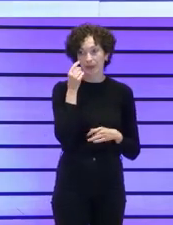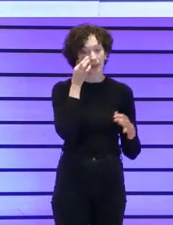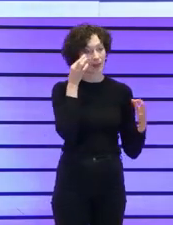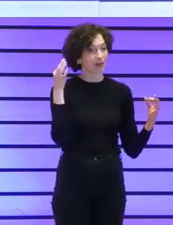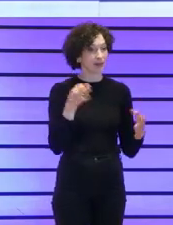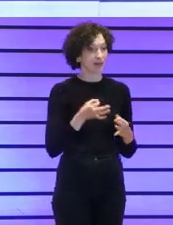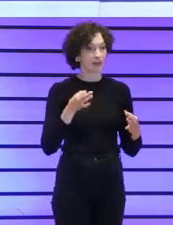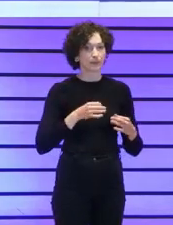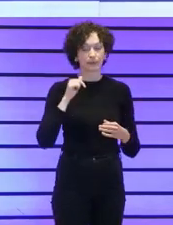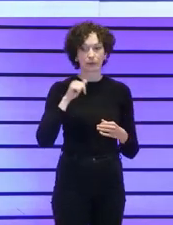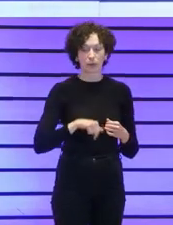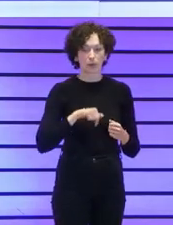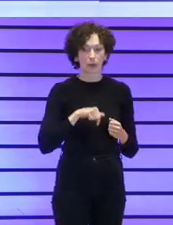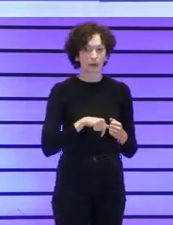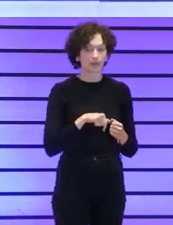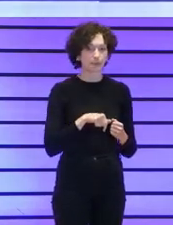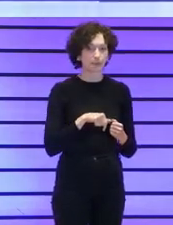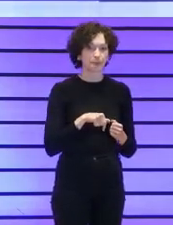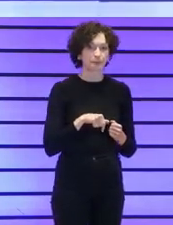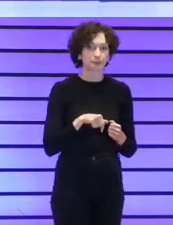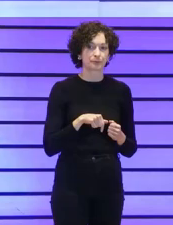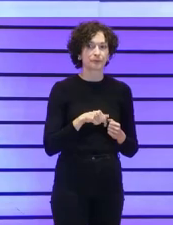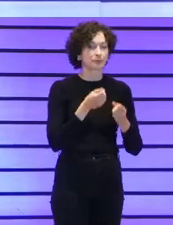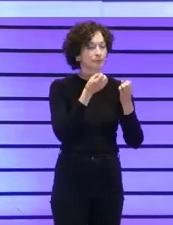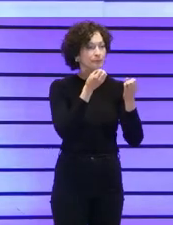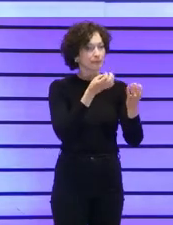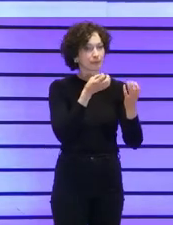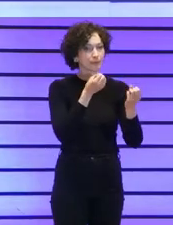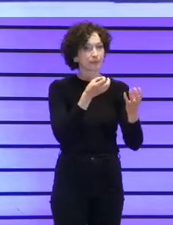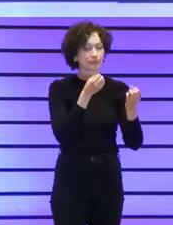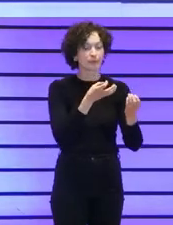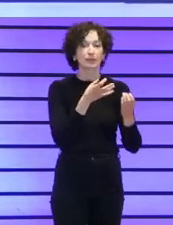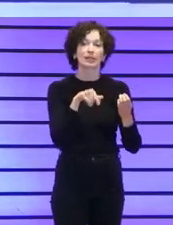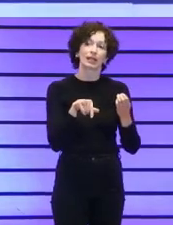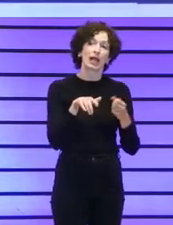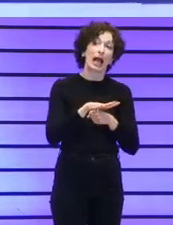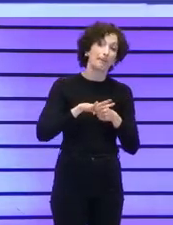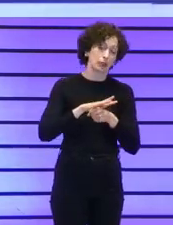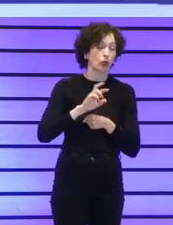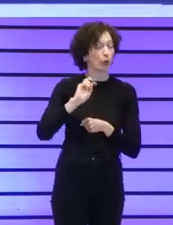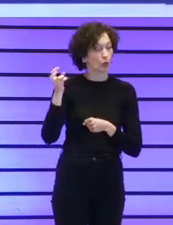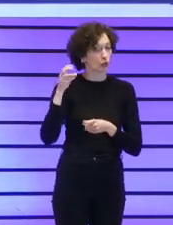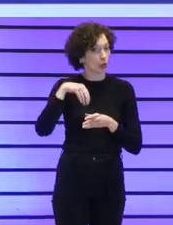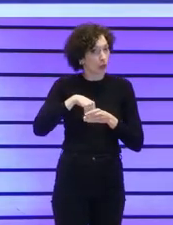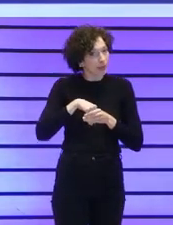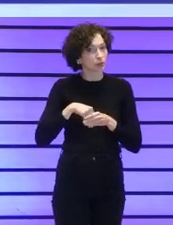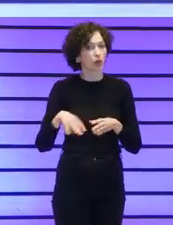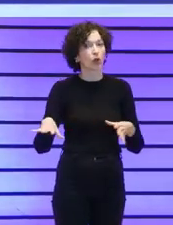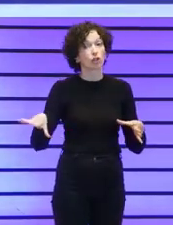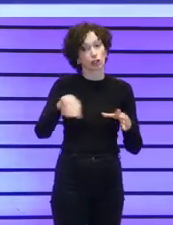realmente hoy vamos a afrontar y a hablar sobre otra esfera, ¿no? Otro ámbito de la